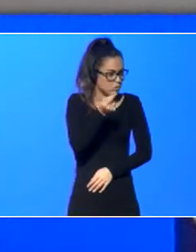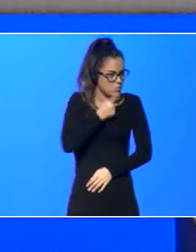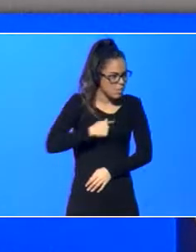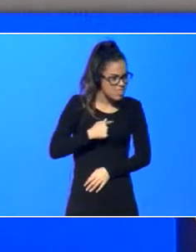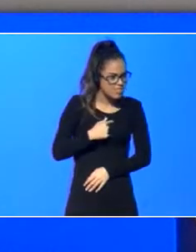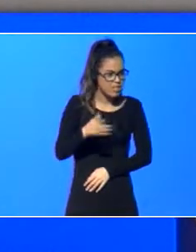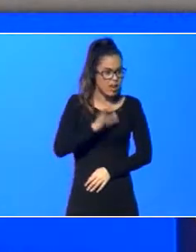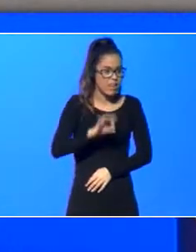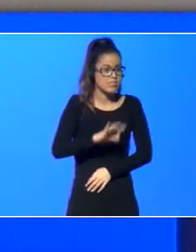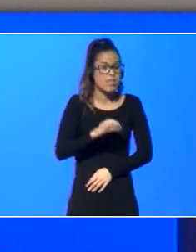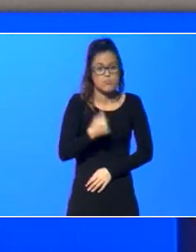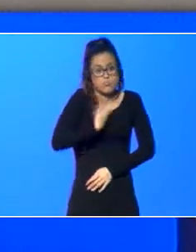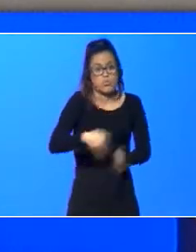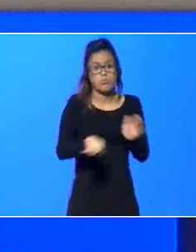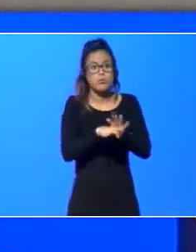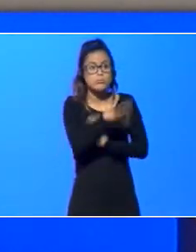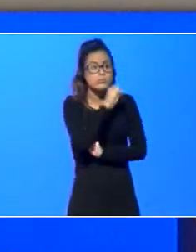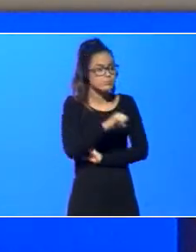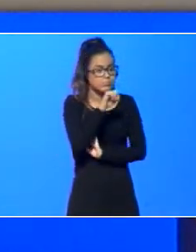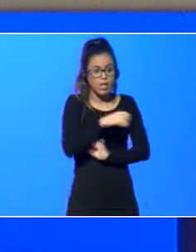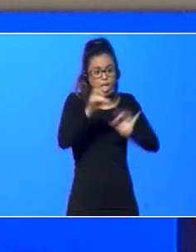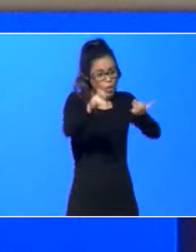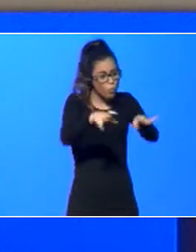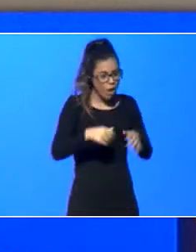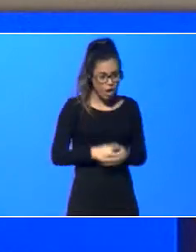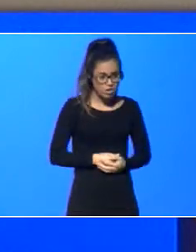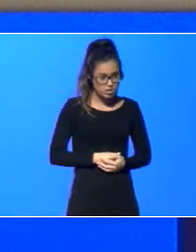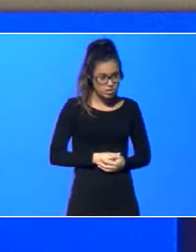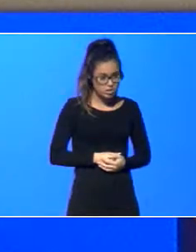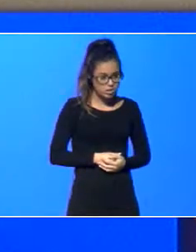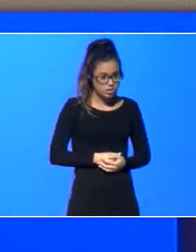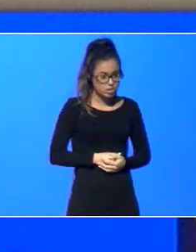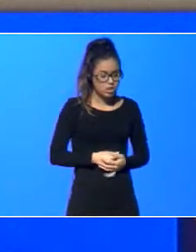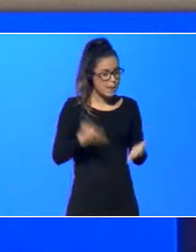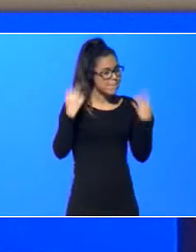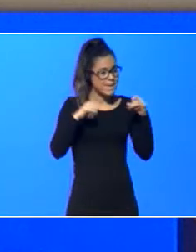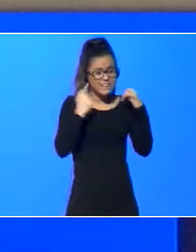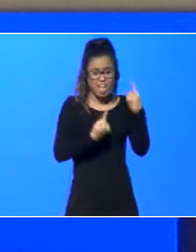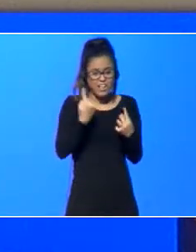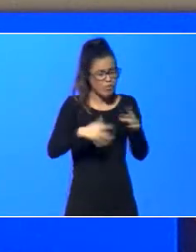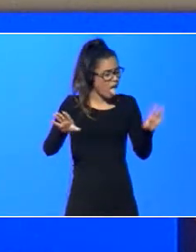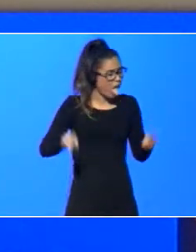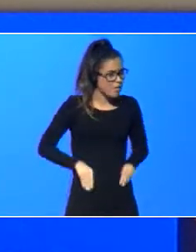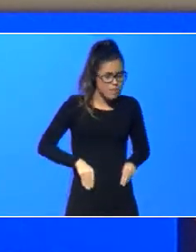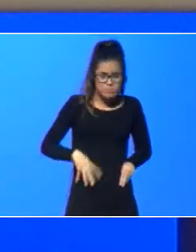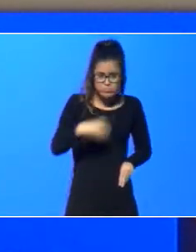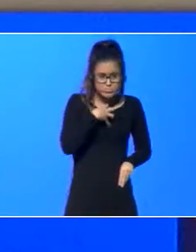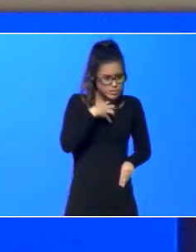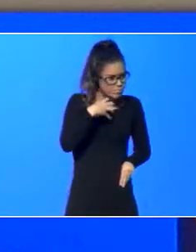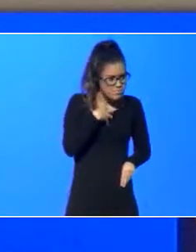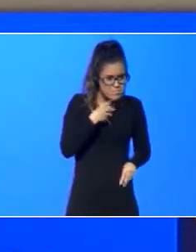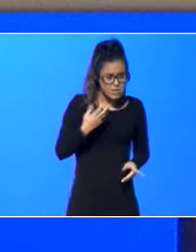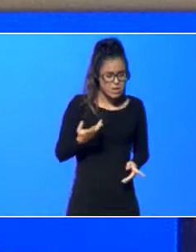la gente. Igual, hay prácticas que son inaceptables en el siglo XXI. Hay que